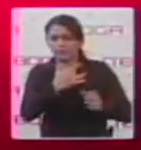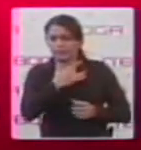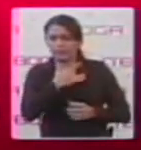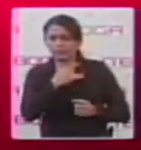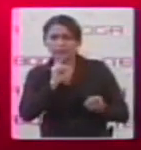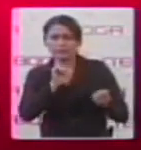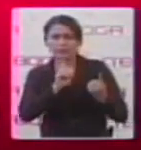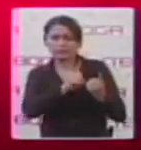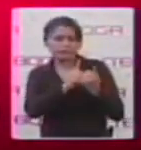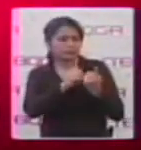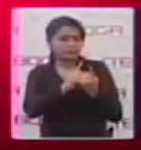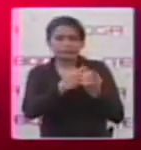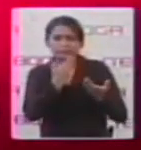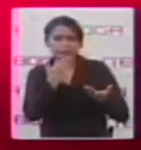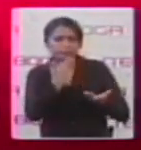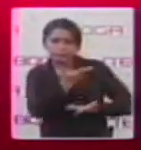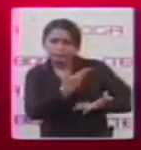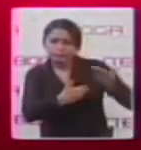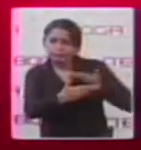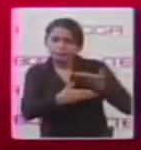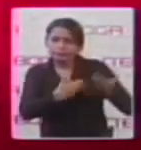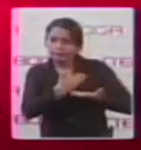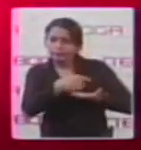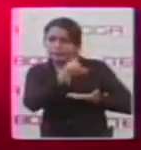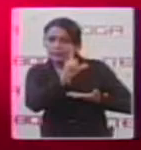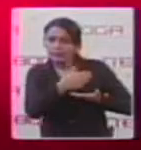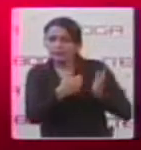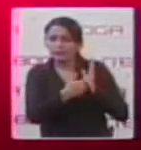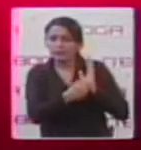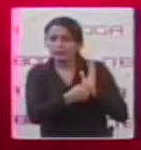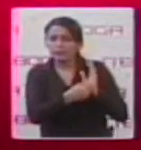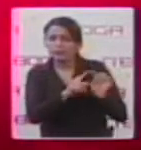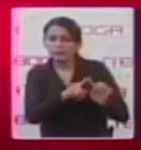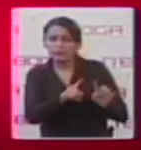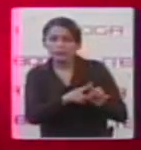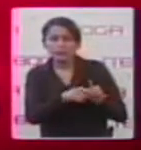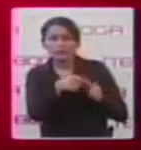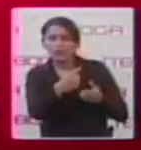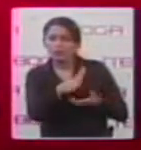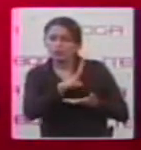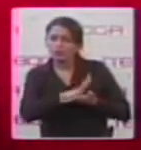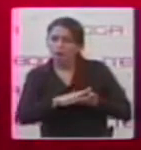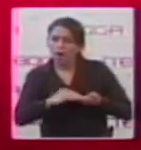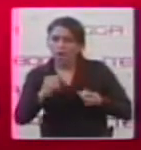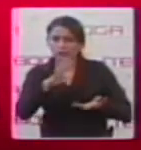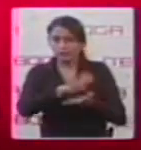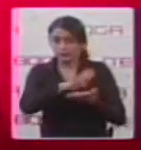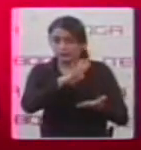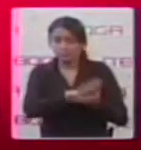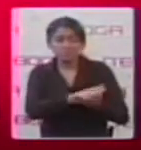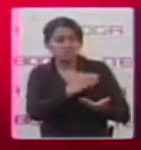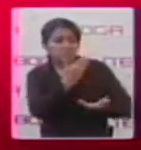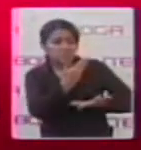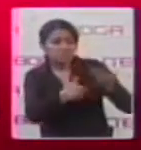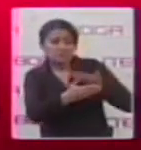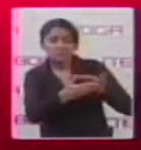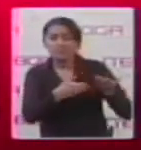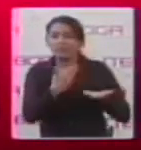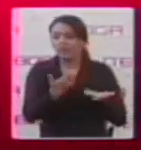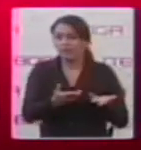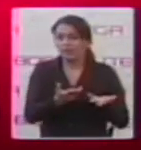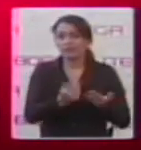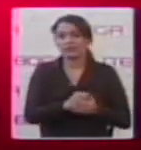el cliente la amistad del modelo y la amabilidad de nuestros ejecutivos cuando se está